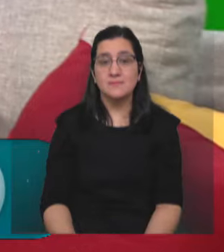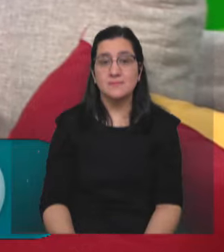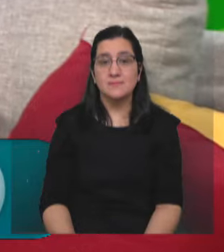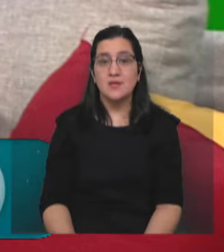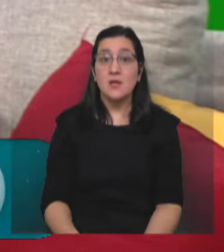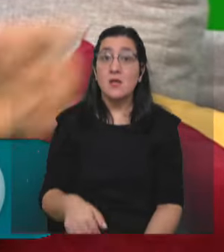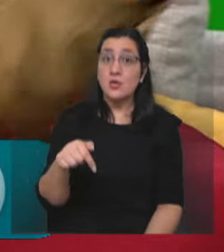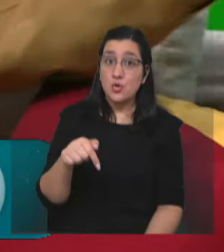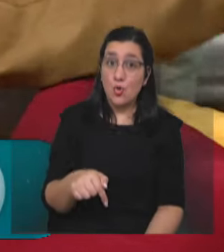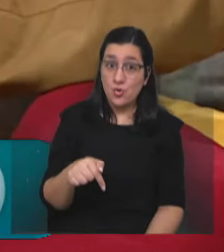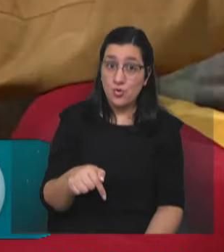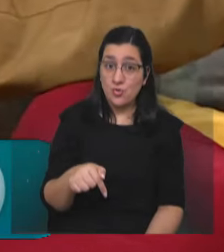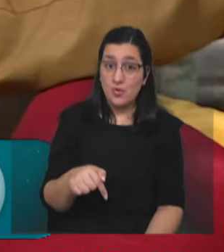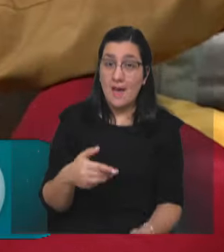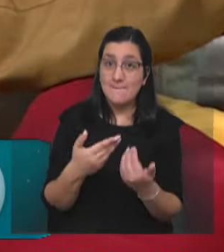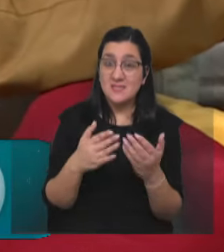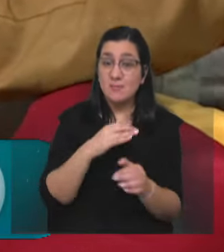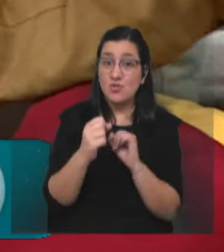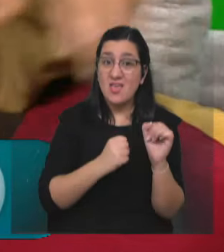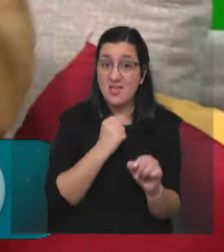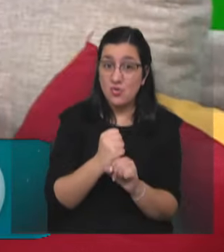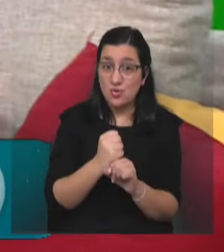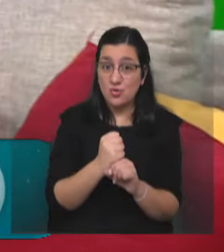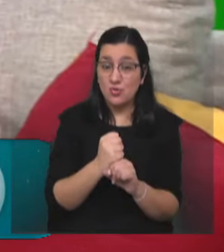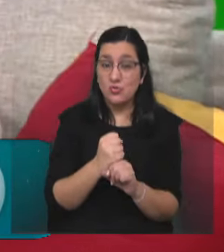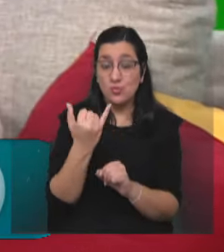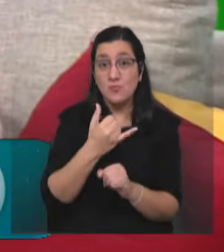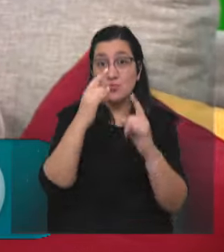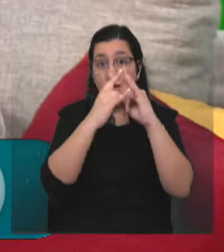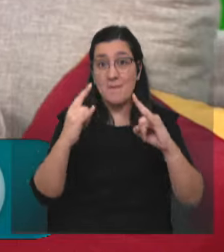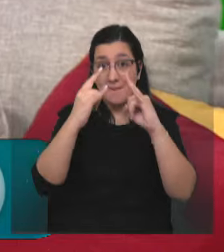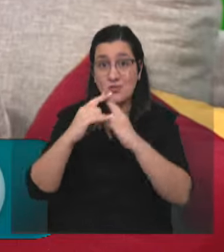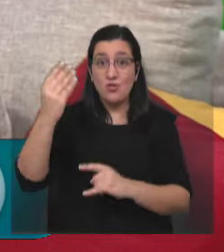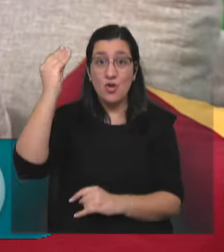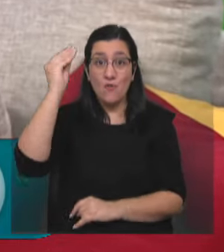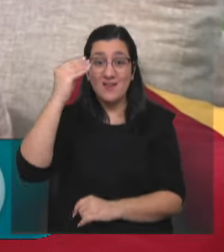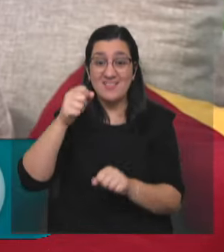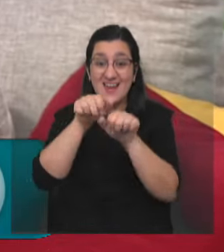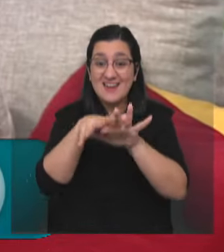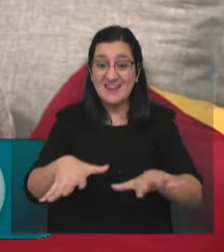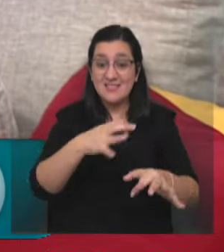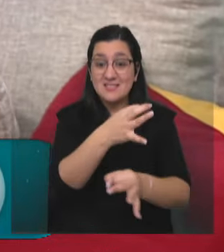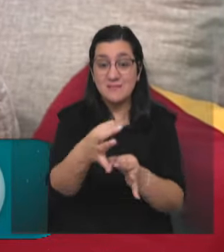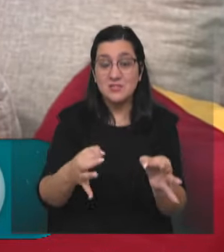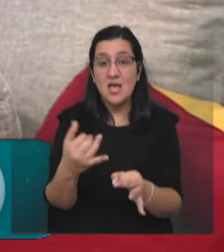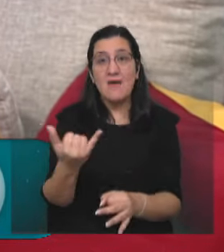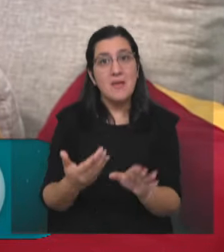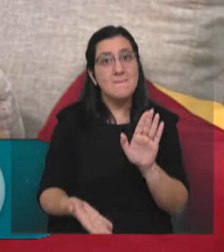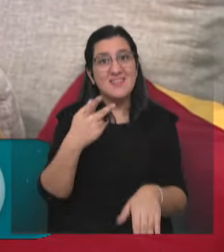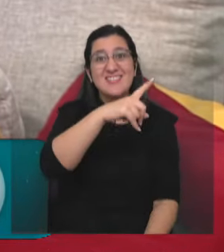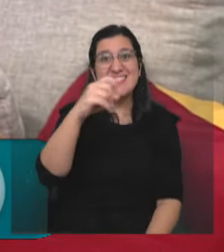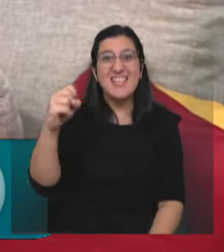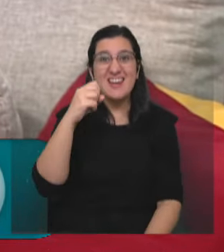Y hoy, a principio de año, este año, tuvimos un campamento de jóvenes de la red Semilla, donde había más de 100 jóvenes.